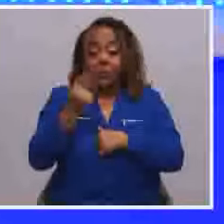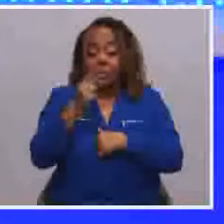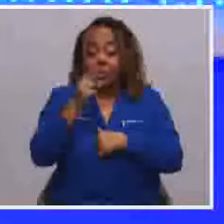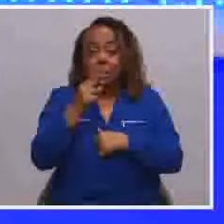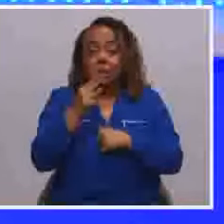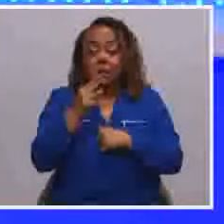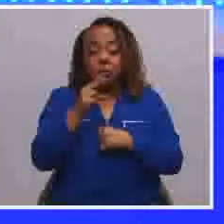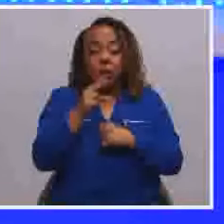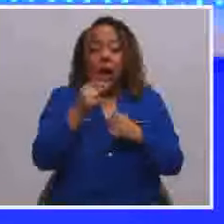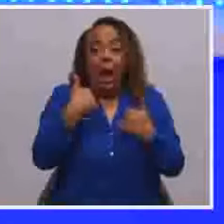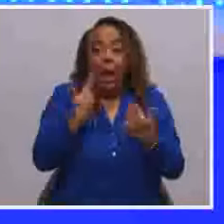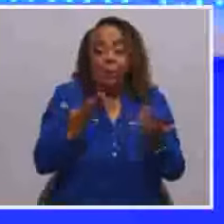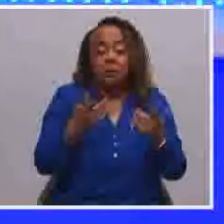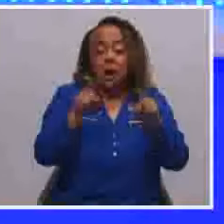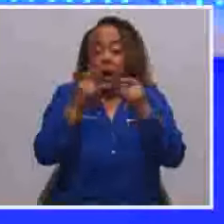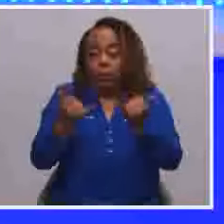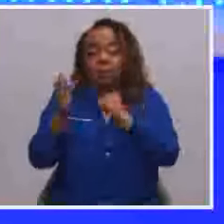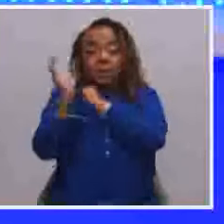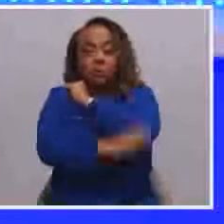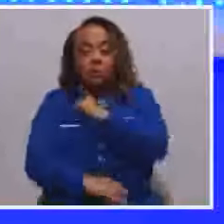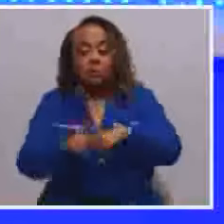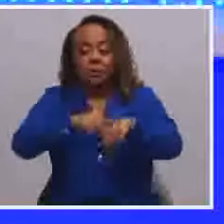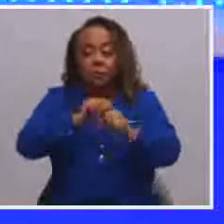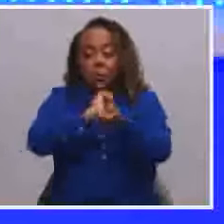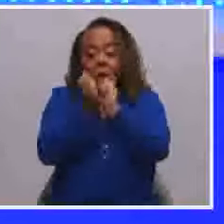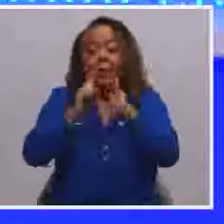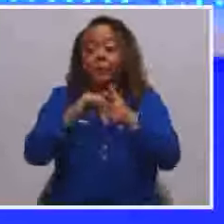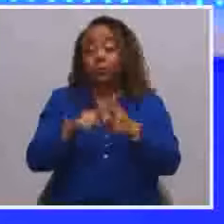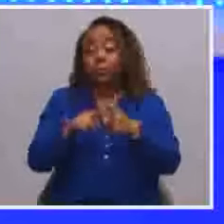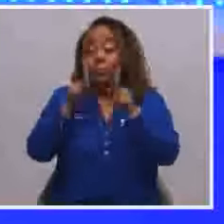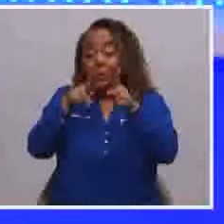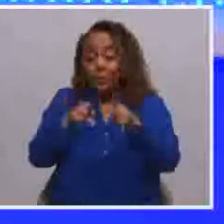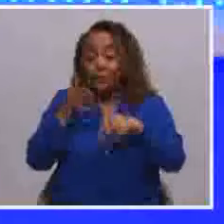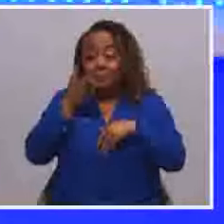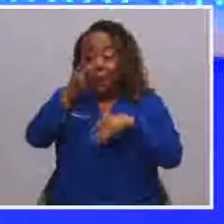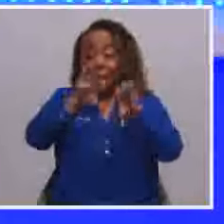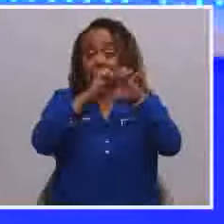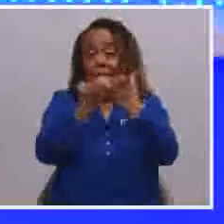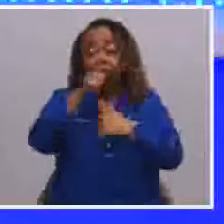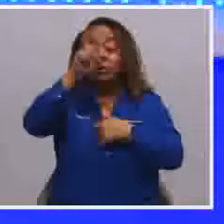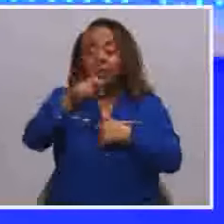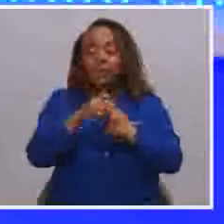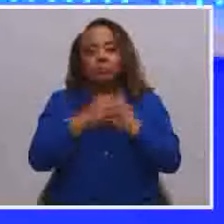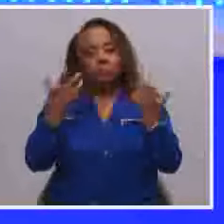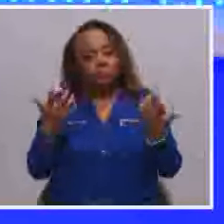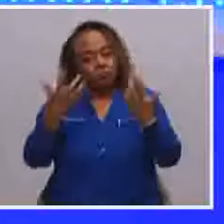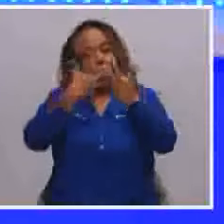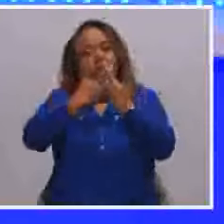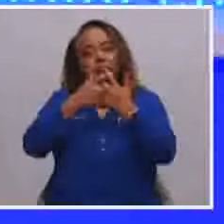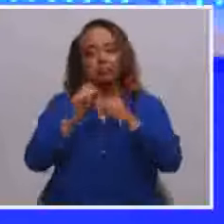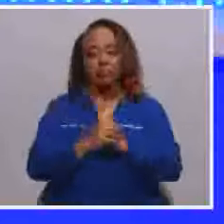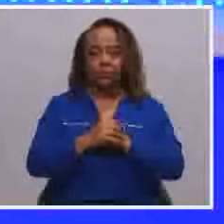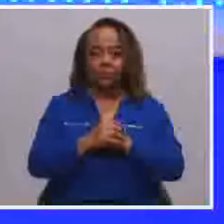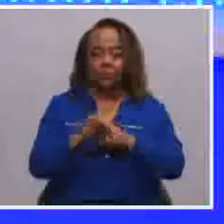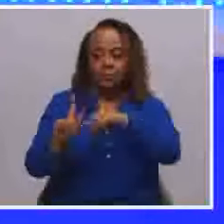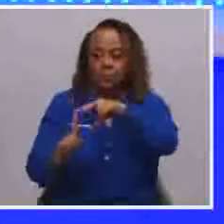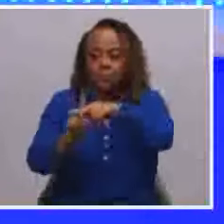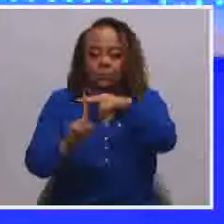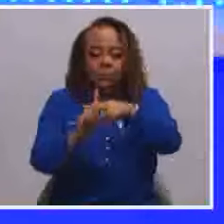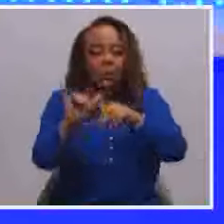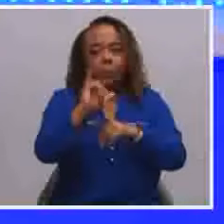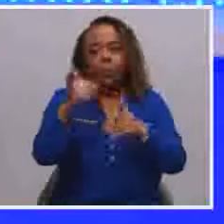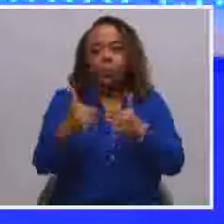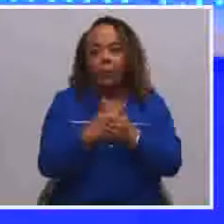que se sancionan y los tiempos cambian entonces también los aficionados tienen que acomodarse a lo que va apareciendo como